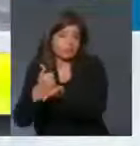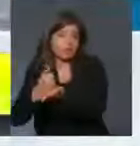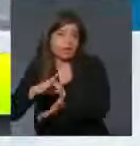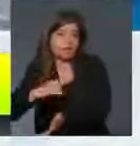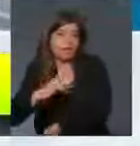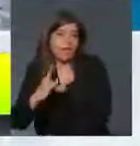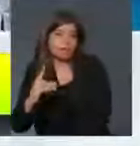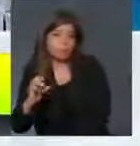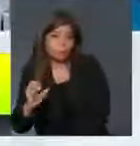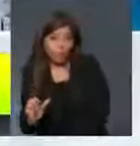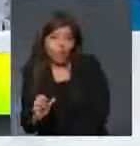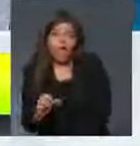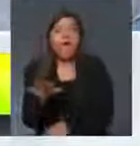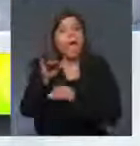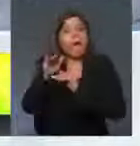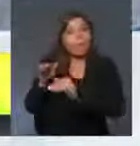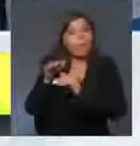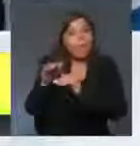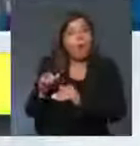de Paraguay.